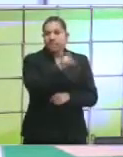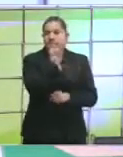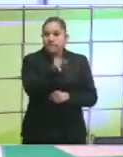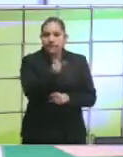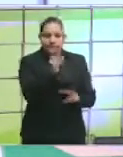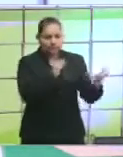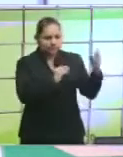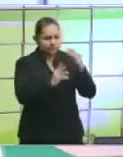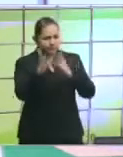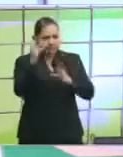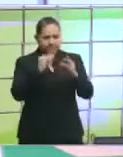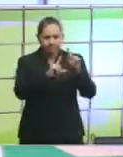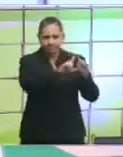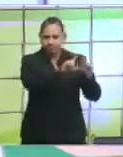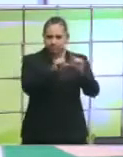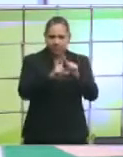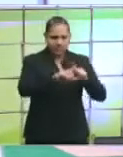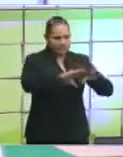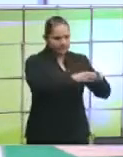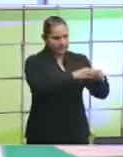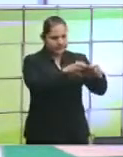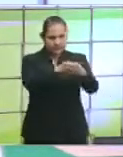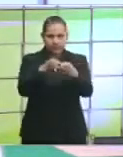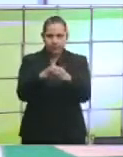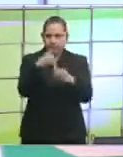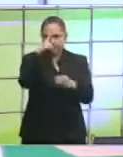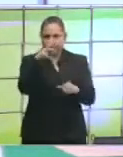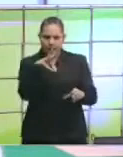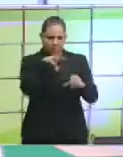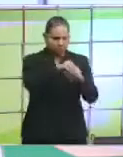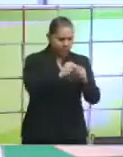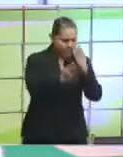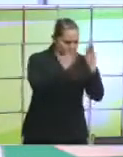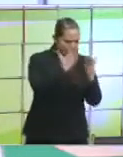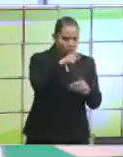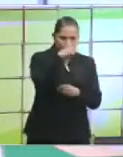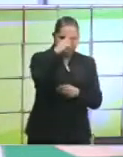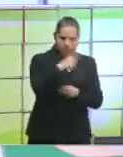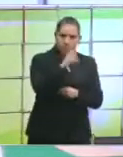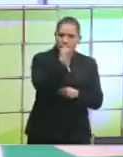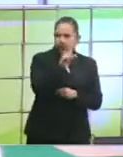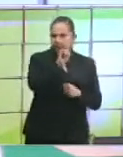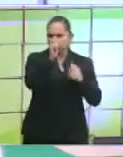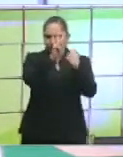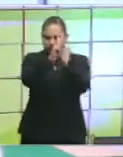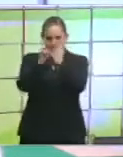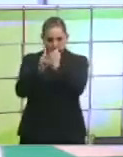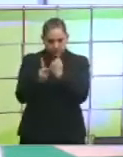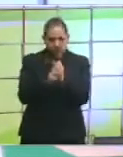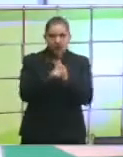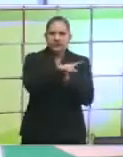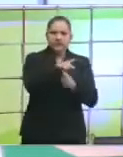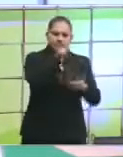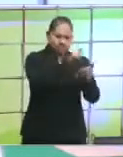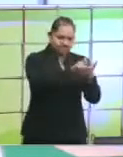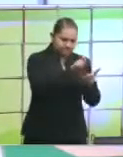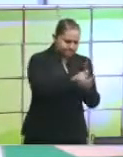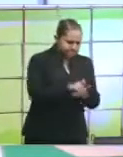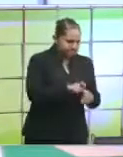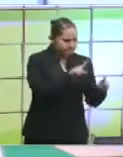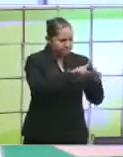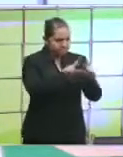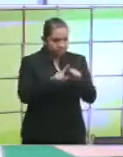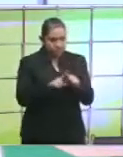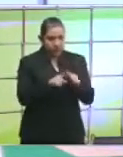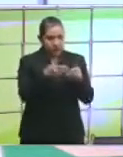paso por diversos centros de estudios nacionales e internacionales así como su prolífica obra lo colocan desde ahora a la altura